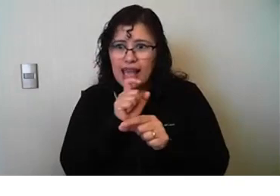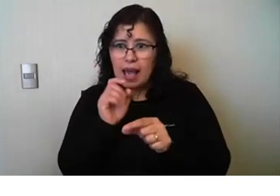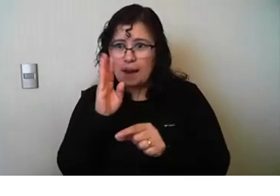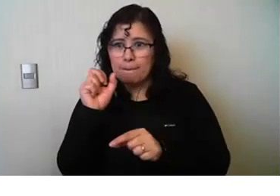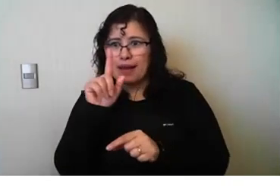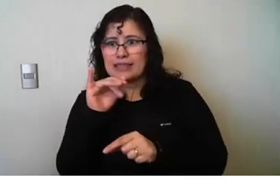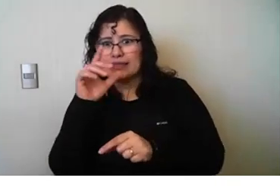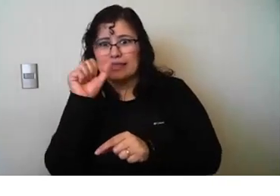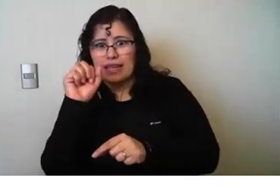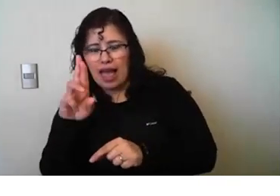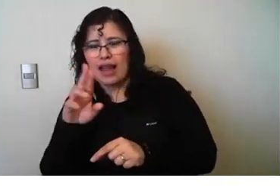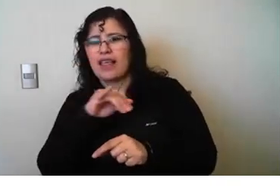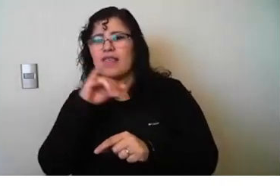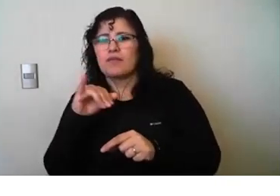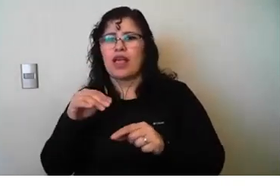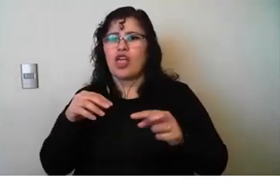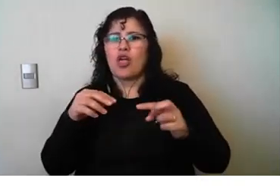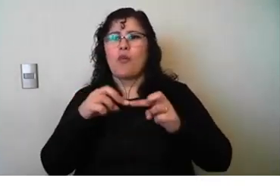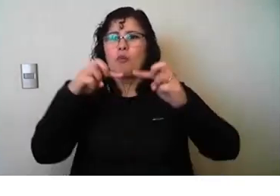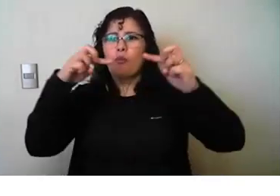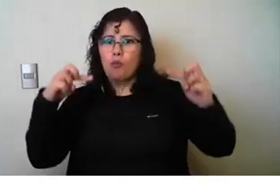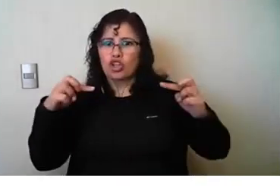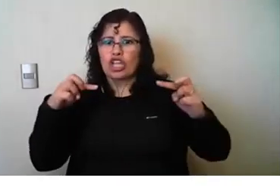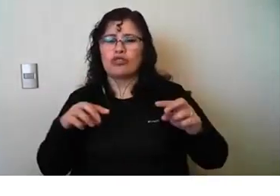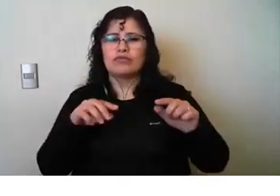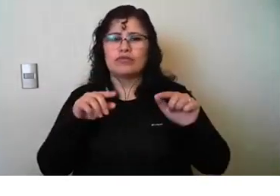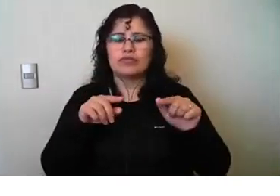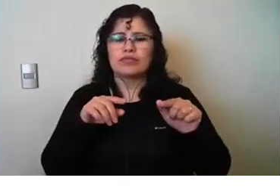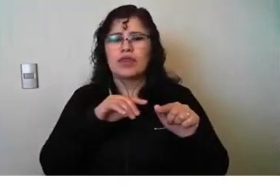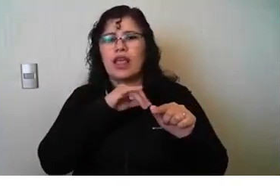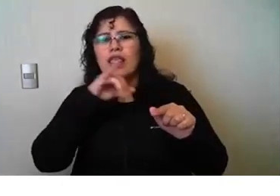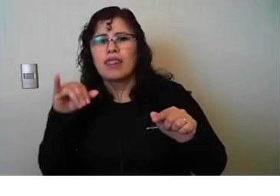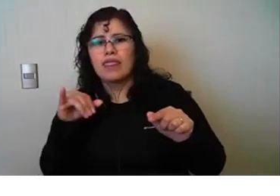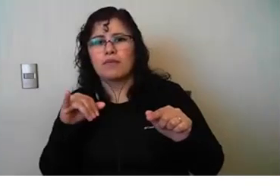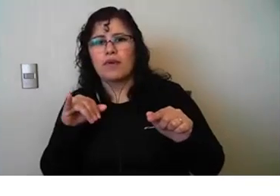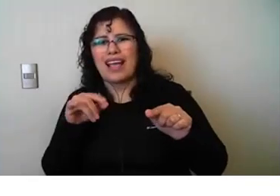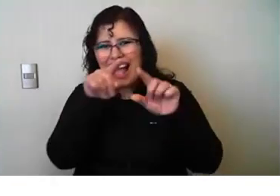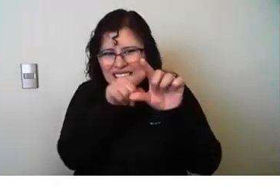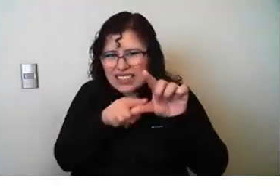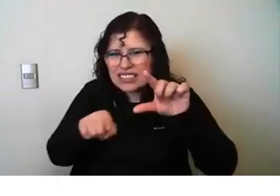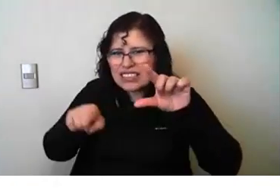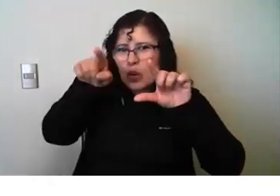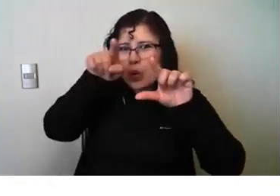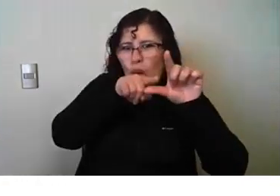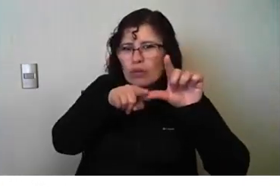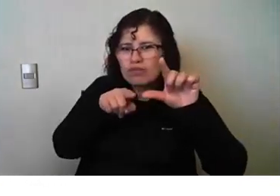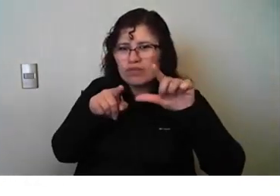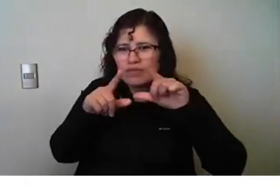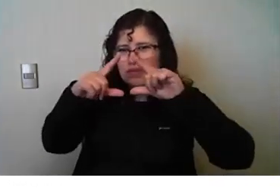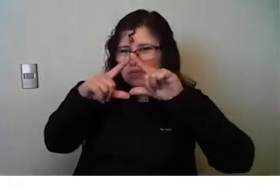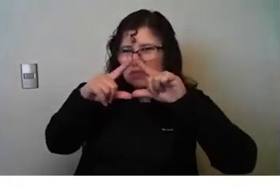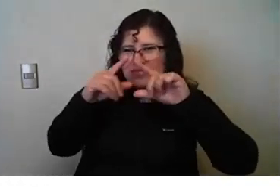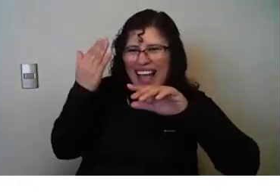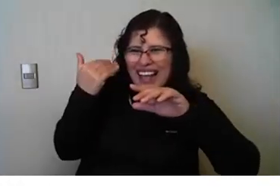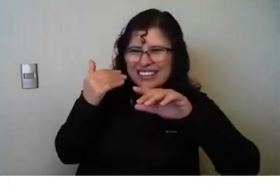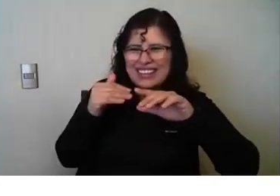y que van a completar el cierre de este círculo arterial del cerebro, que estaba dado principalmente por el sistema carotídeo que